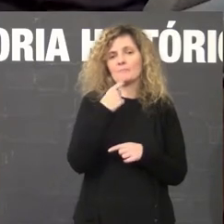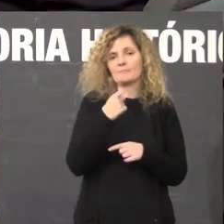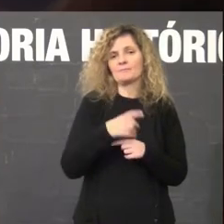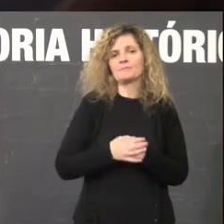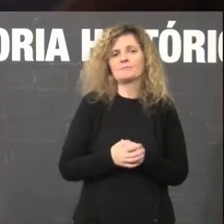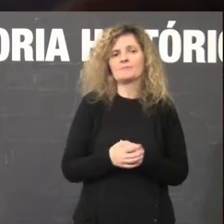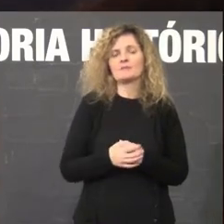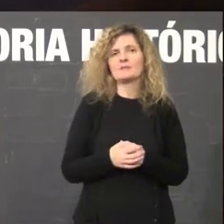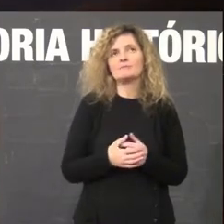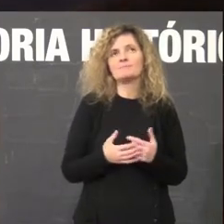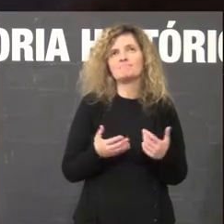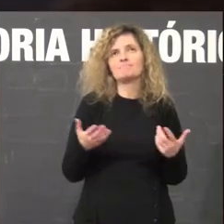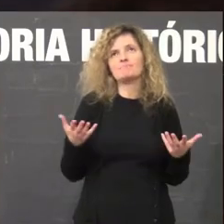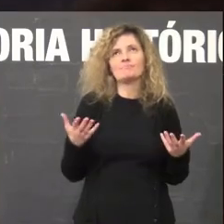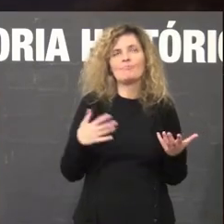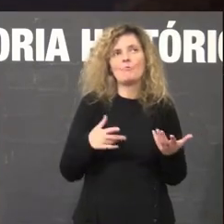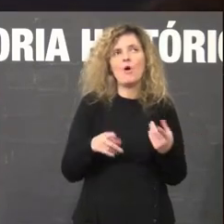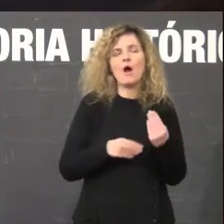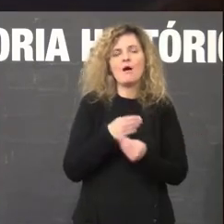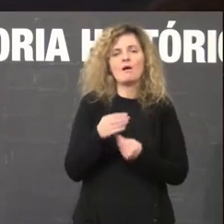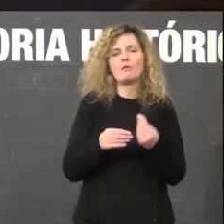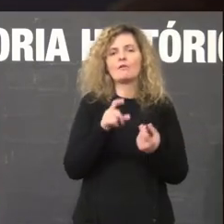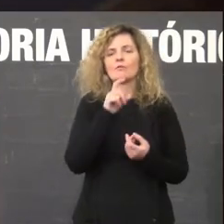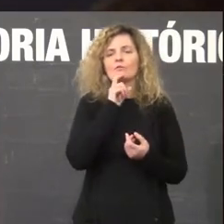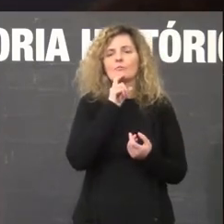e bueno, e fago un